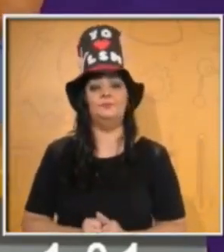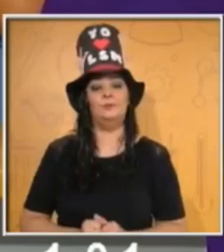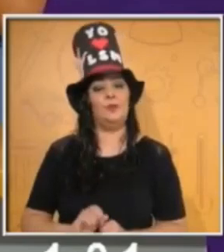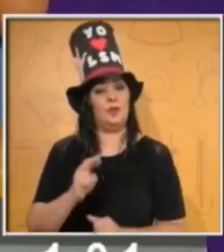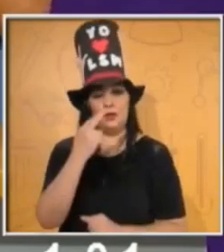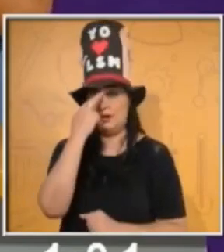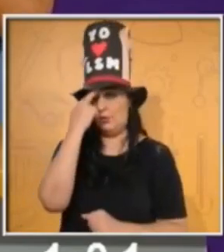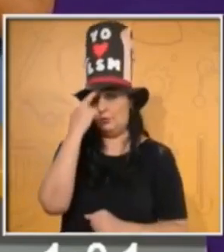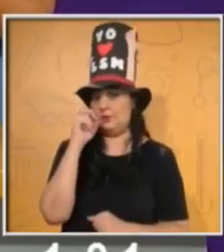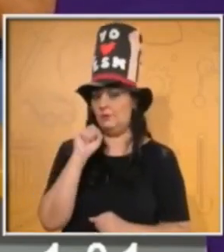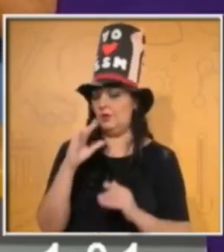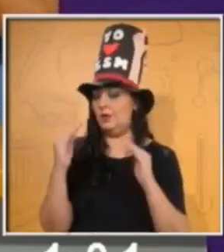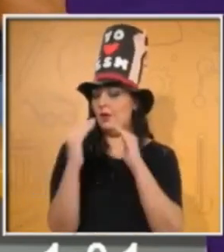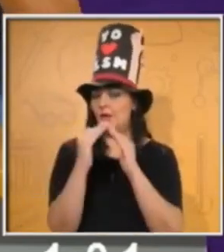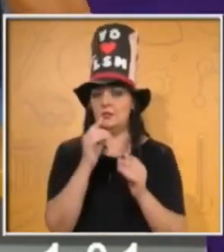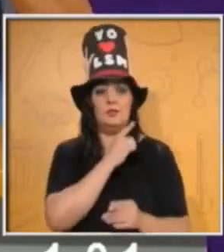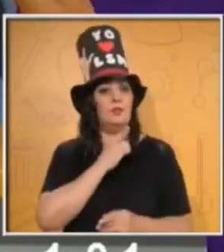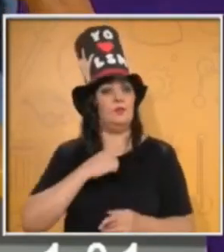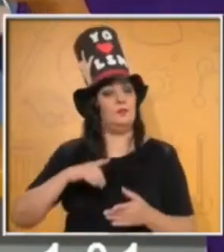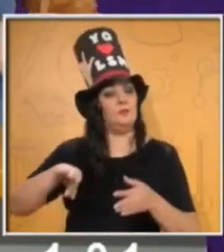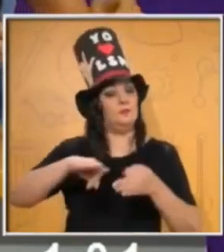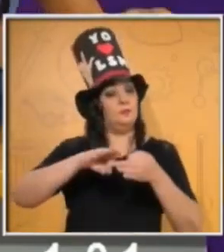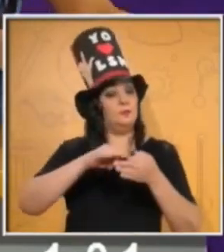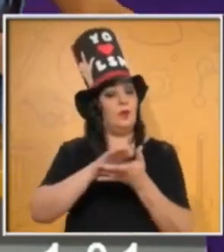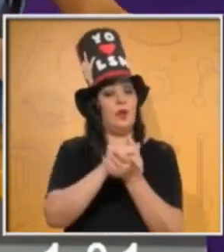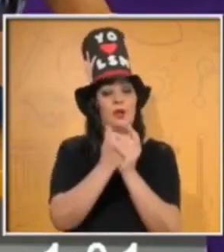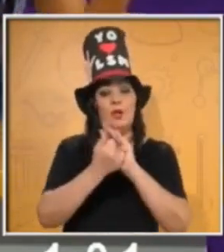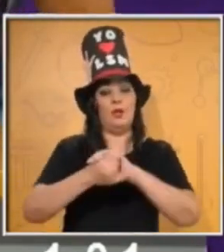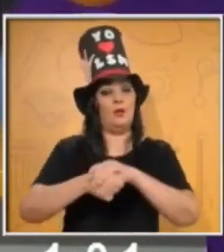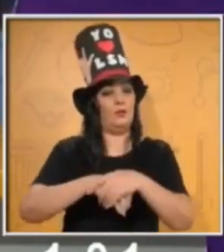Recuerden también en casa hay que lavarnos las manos frecuentemente.